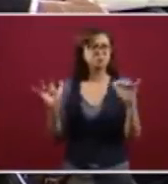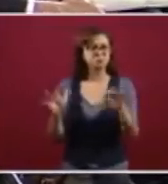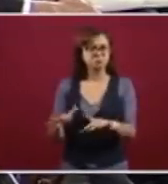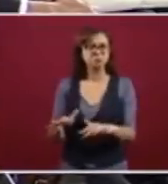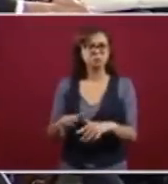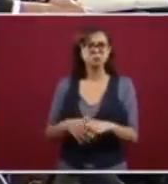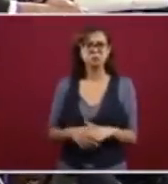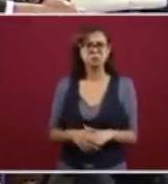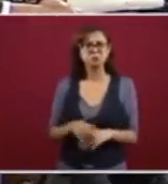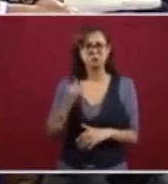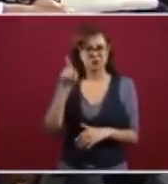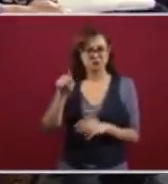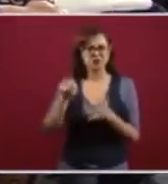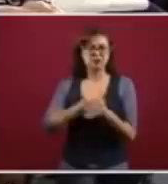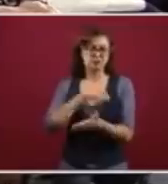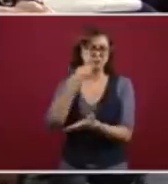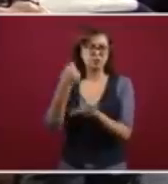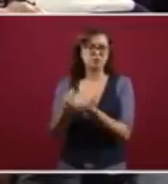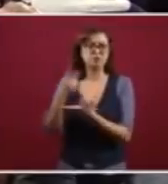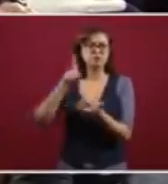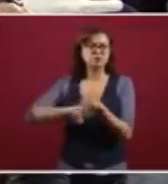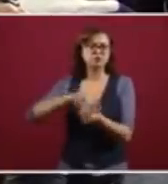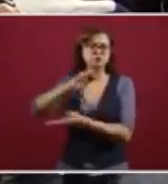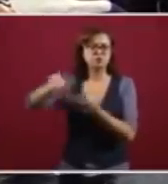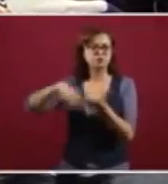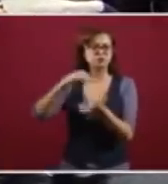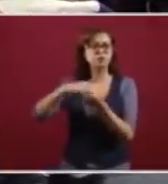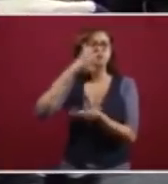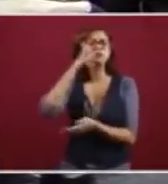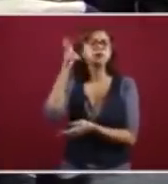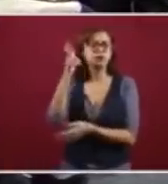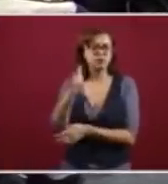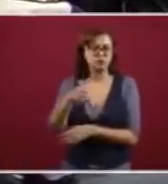en Hidalgo, Tamaulipas. Y